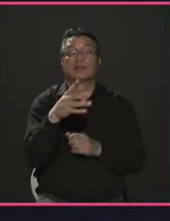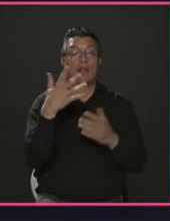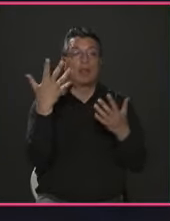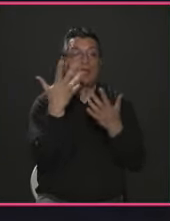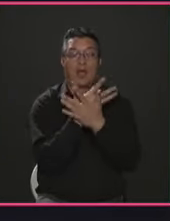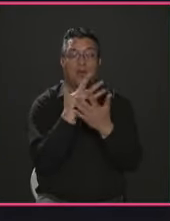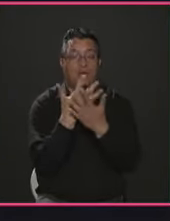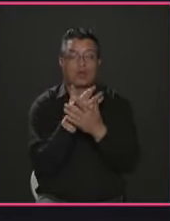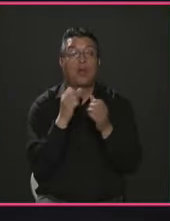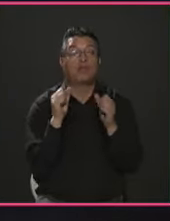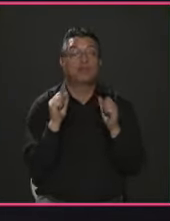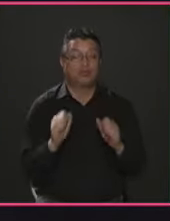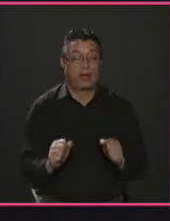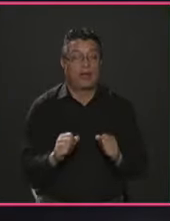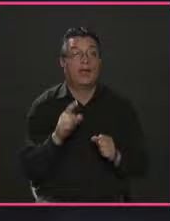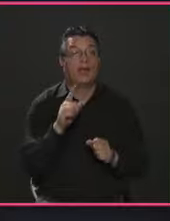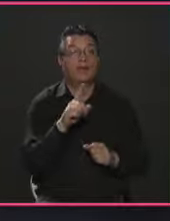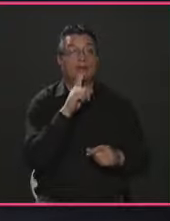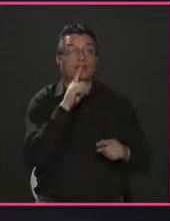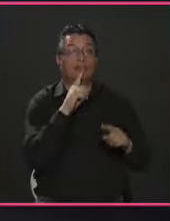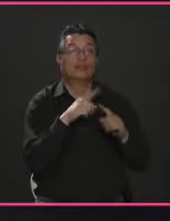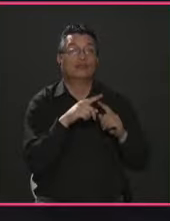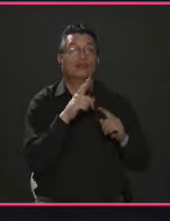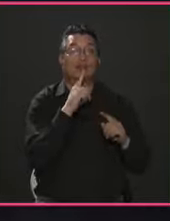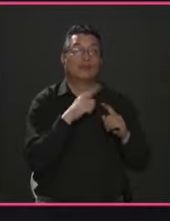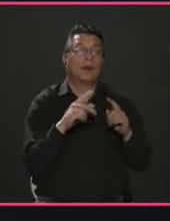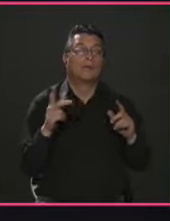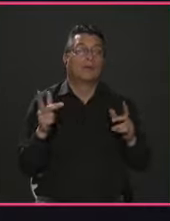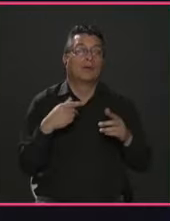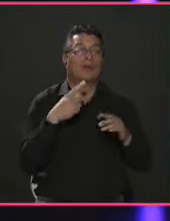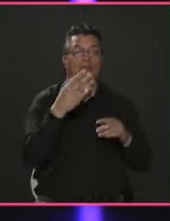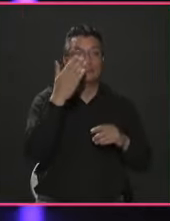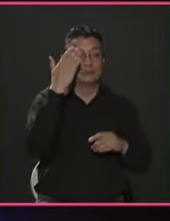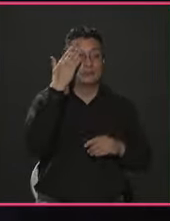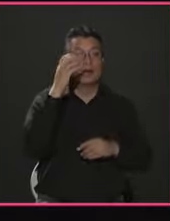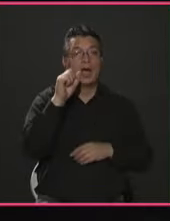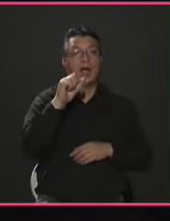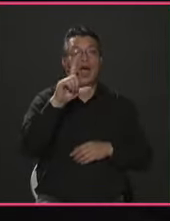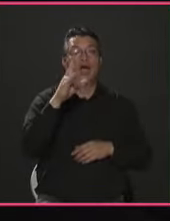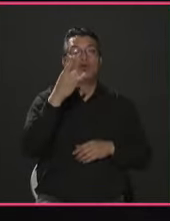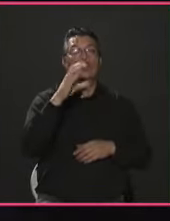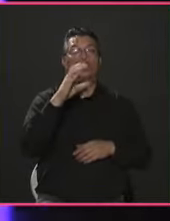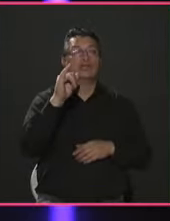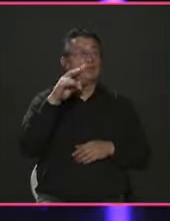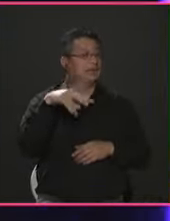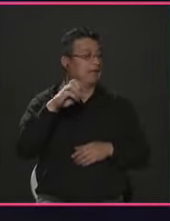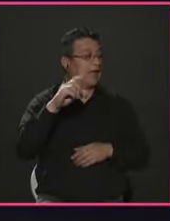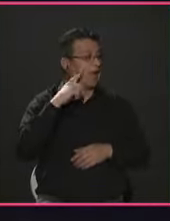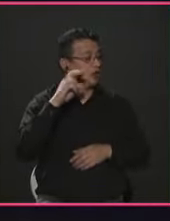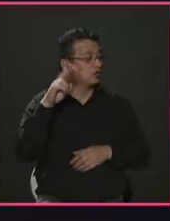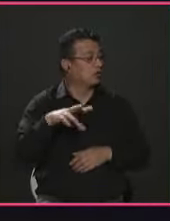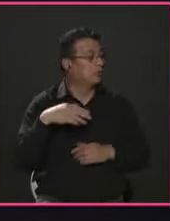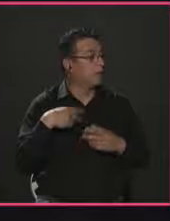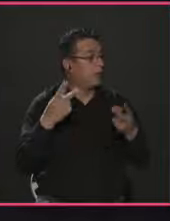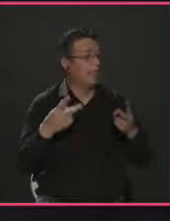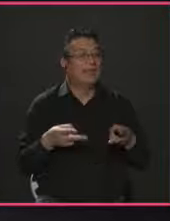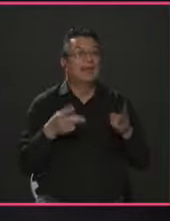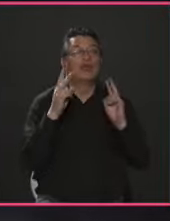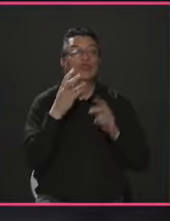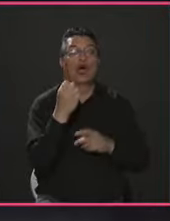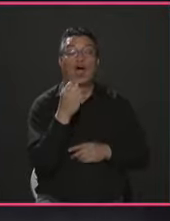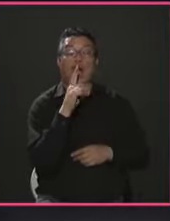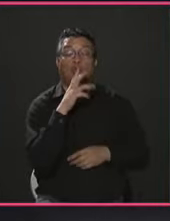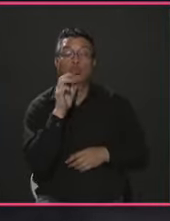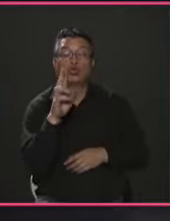cuenta Es lo que actualmente se llama se mal llama en realidad las famosas alucinaciones Eh qué pasa con la infracción de derechos de autor del